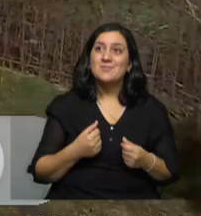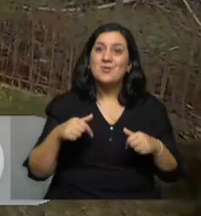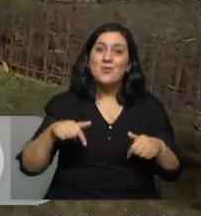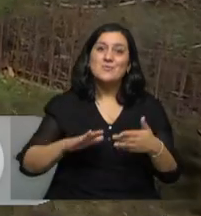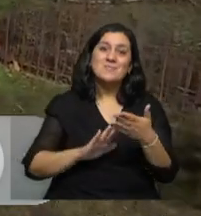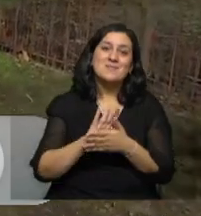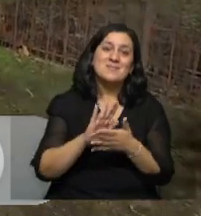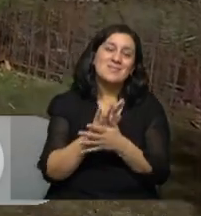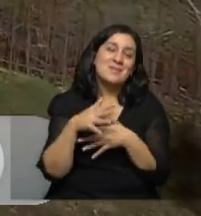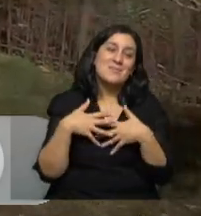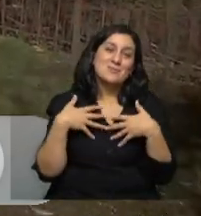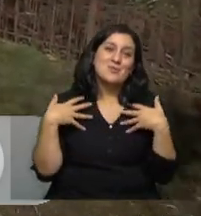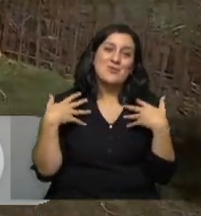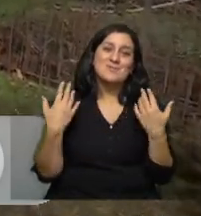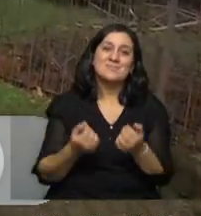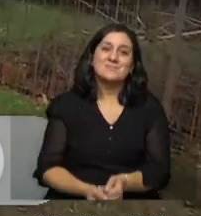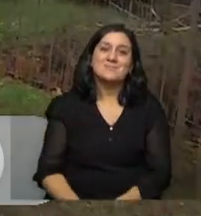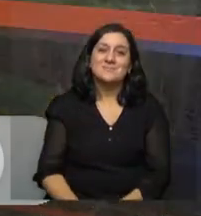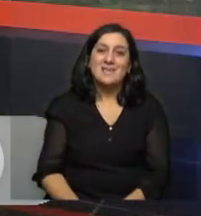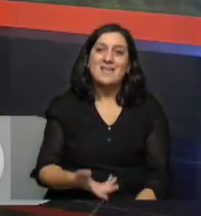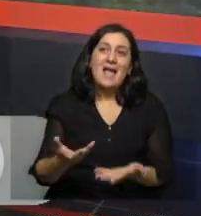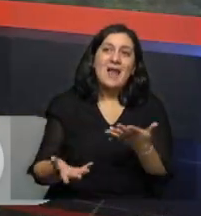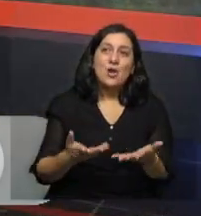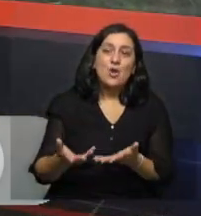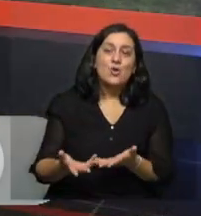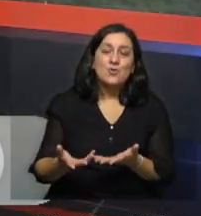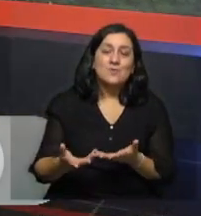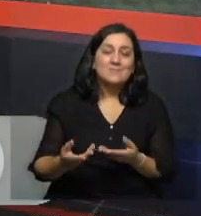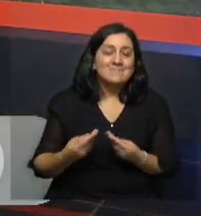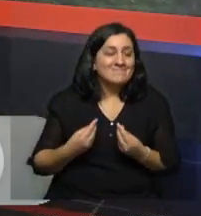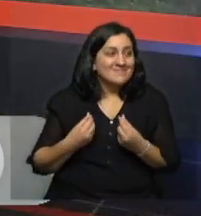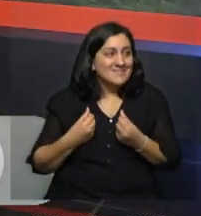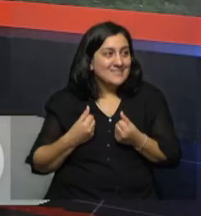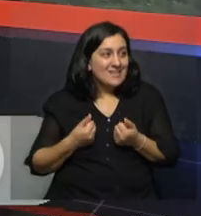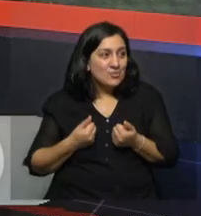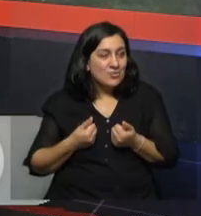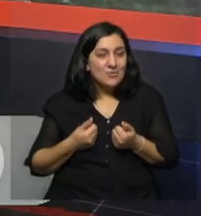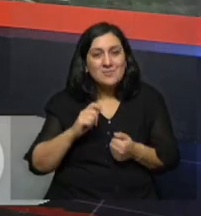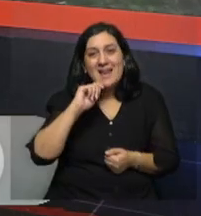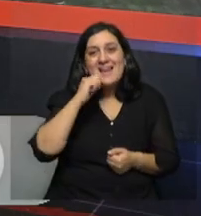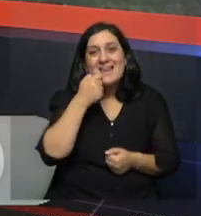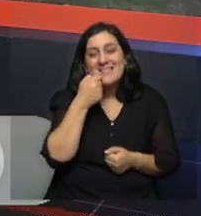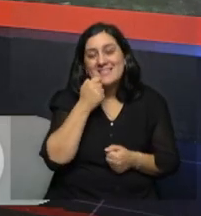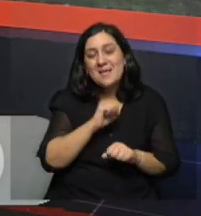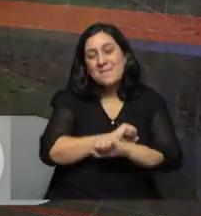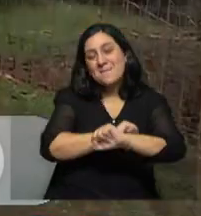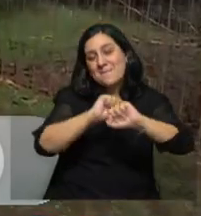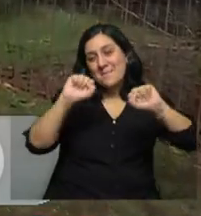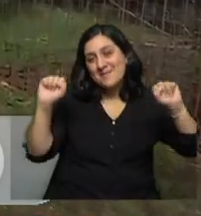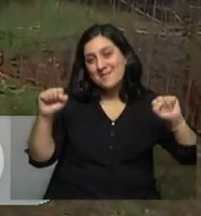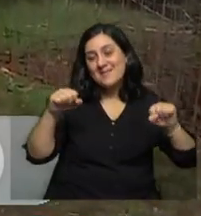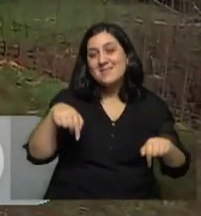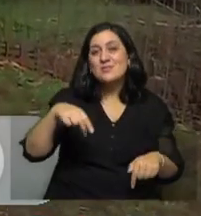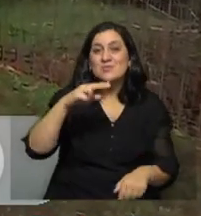mañana de emociones acá en Ciudad Viva. Hay algo que me dice que vamos a tener una muy linda mañana y este va a ser un viernes